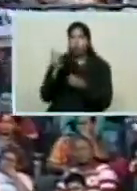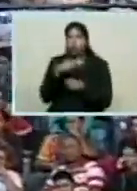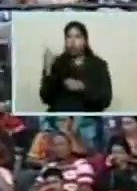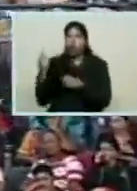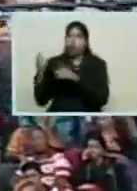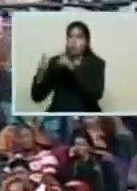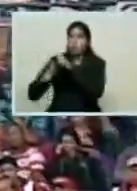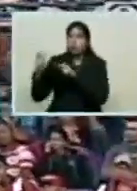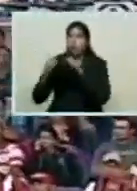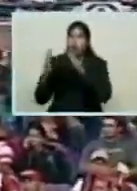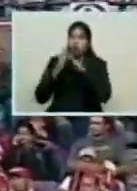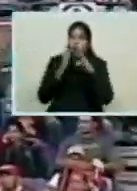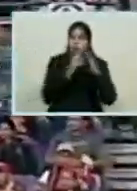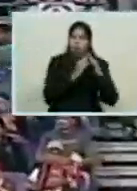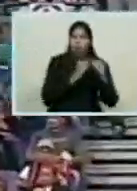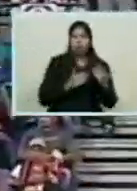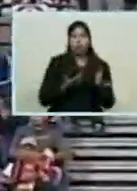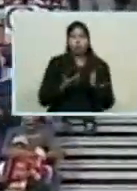vecinos, vecinas.